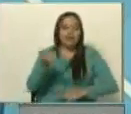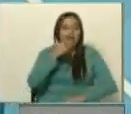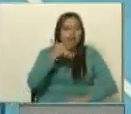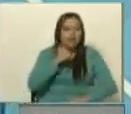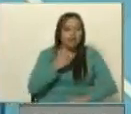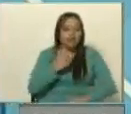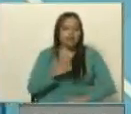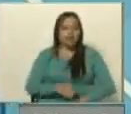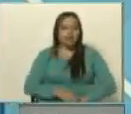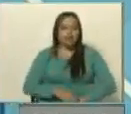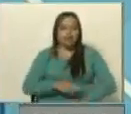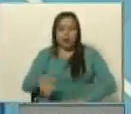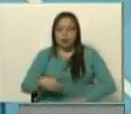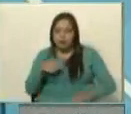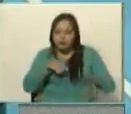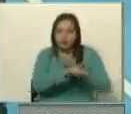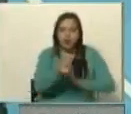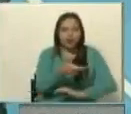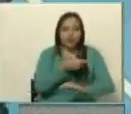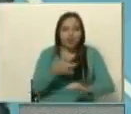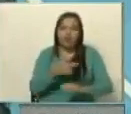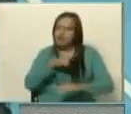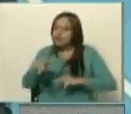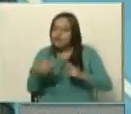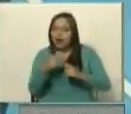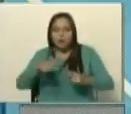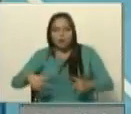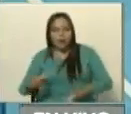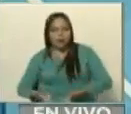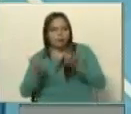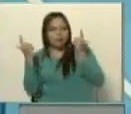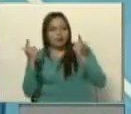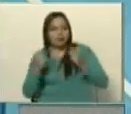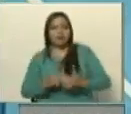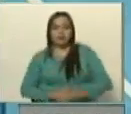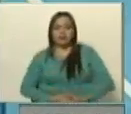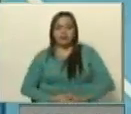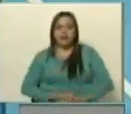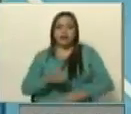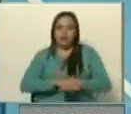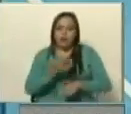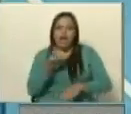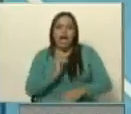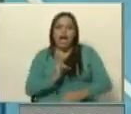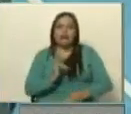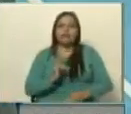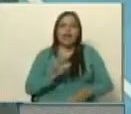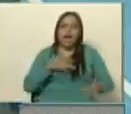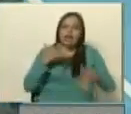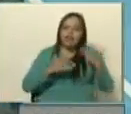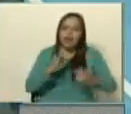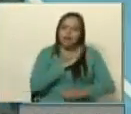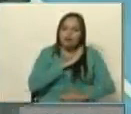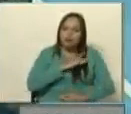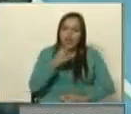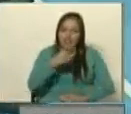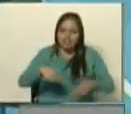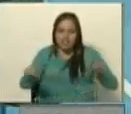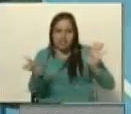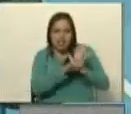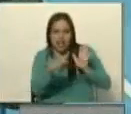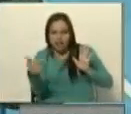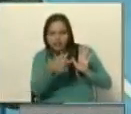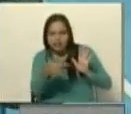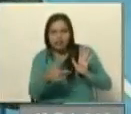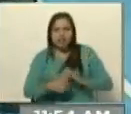acceso al gobierno que nunca se puede permitir y nunca se puede tolerar, porque hay dinámicas propias establecidas en nuestra Constitución que